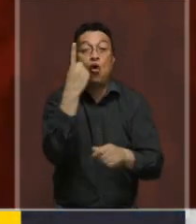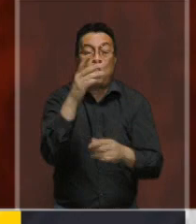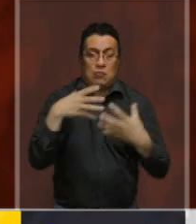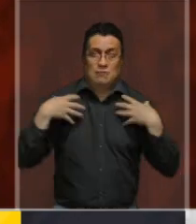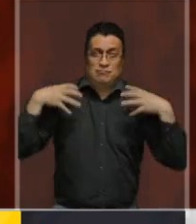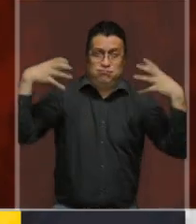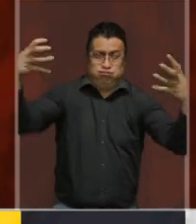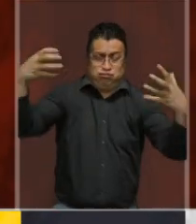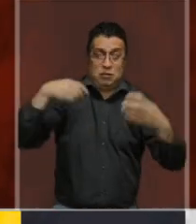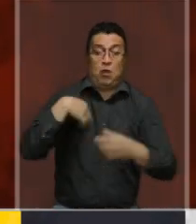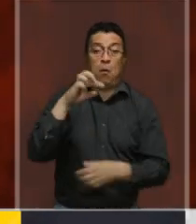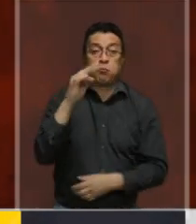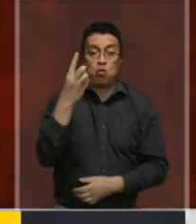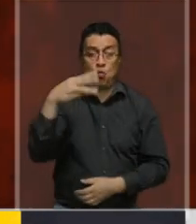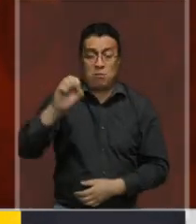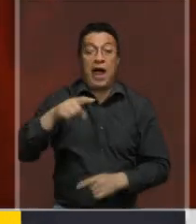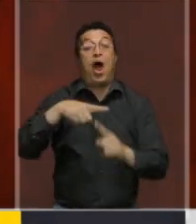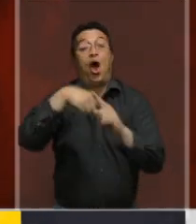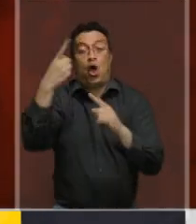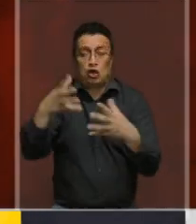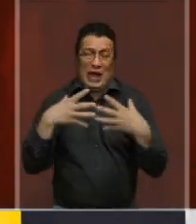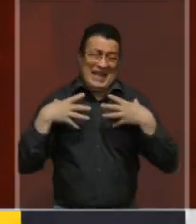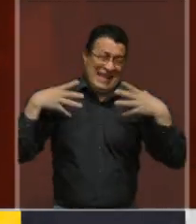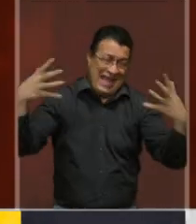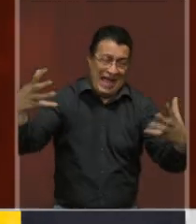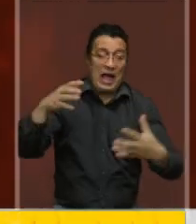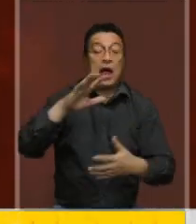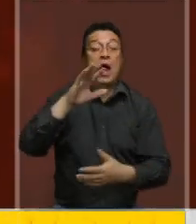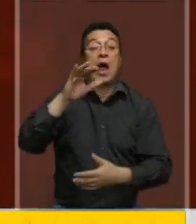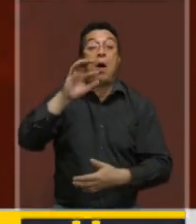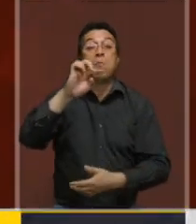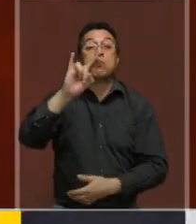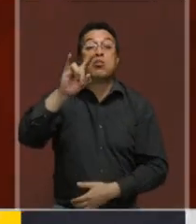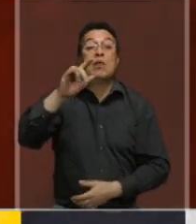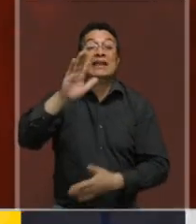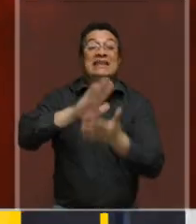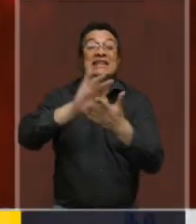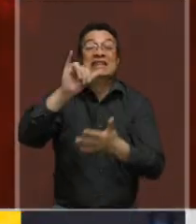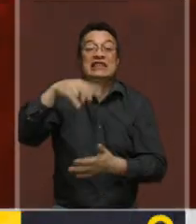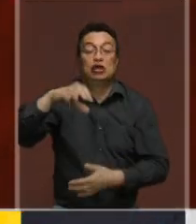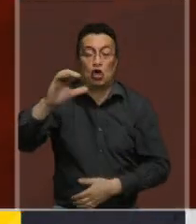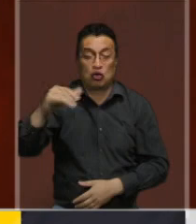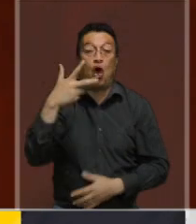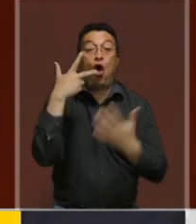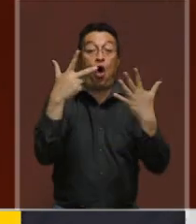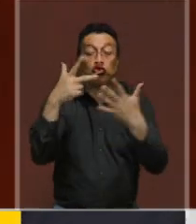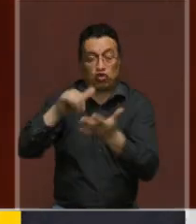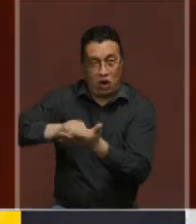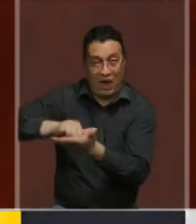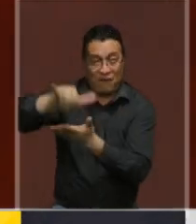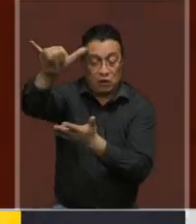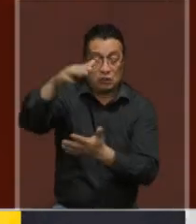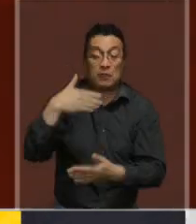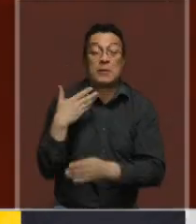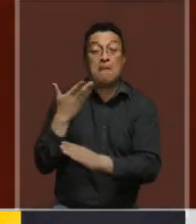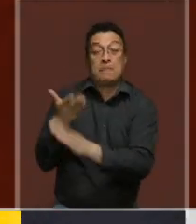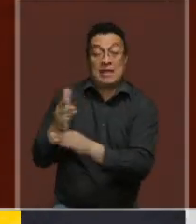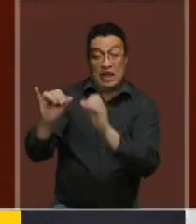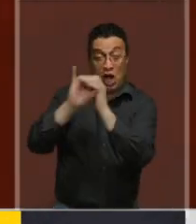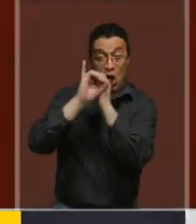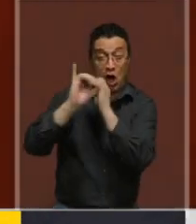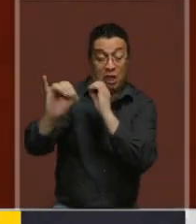un Chinook que es de alta capacidad, 8 aviones. Hay pedido además a ONEMI